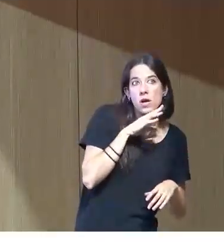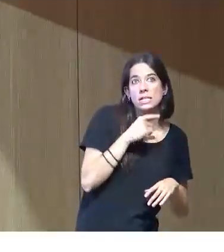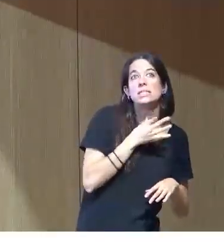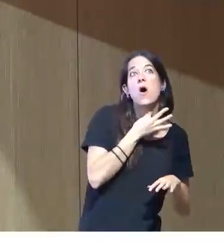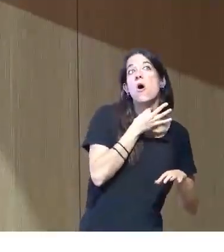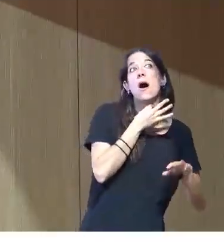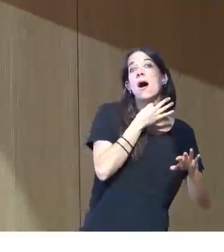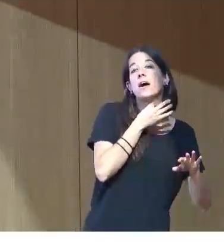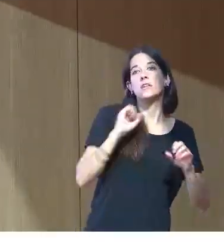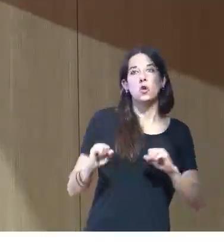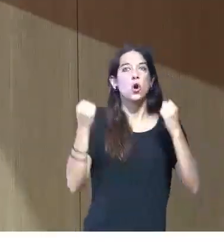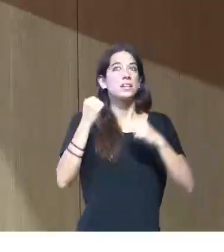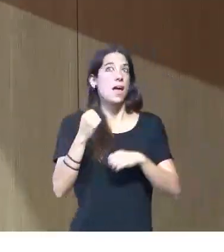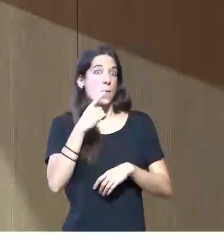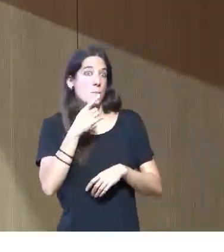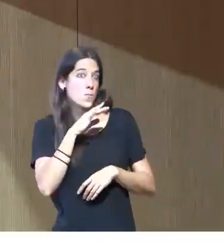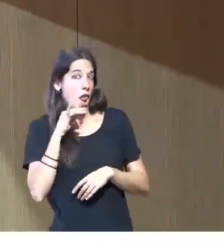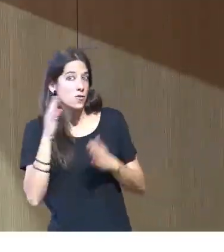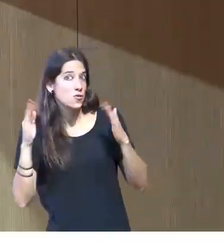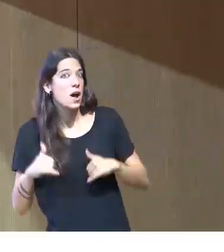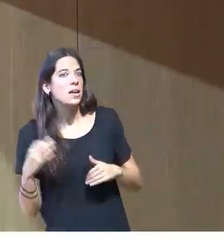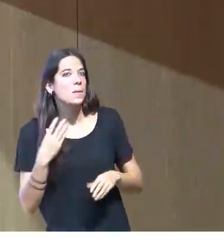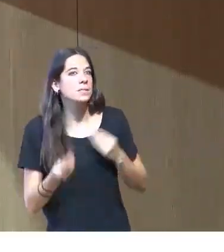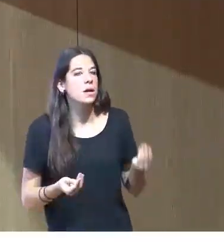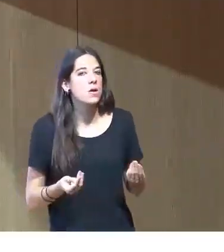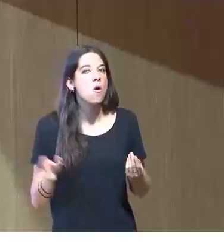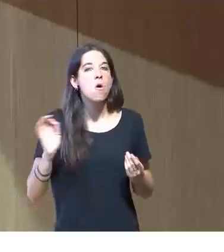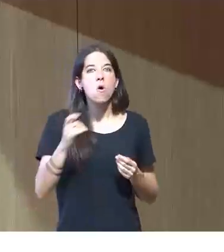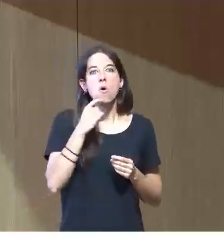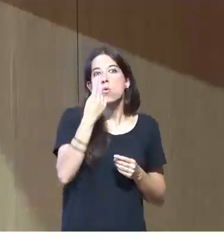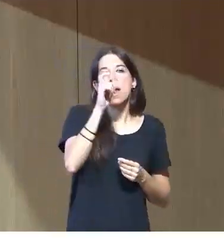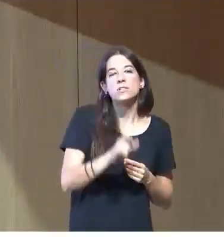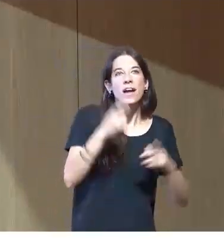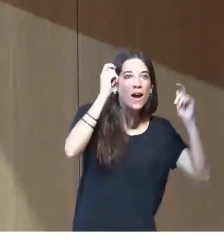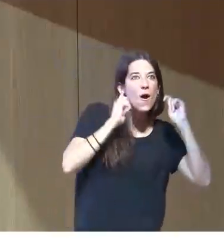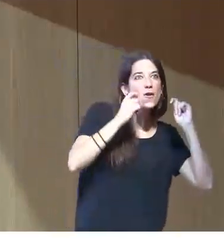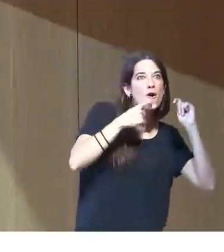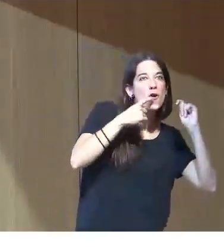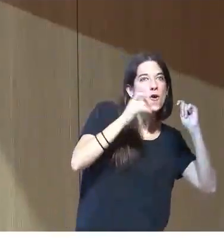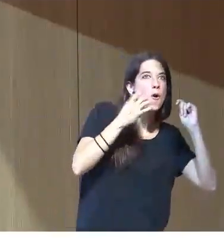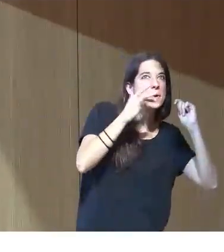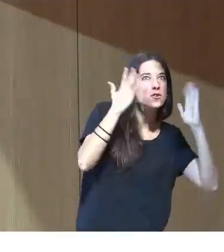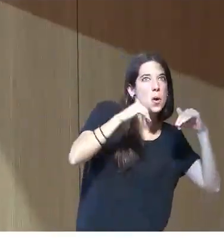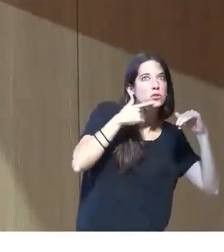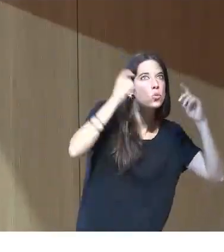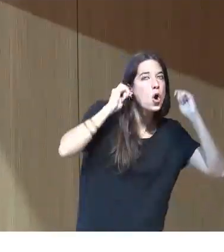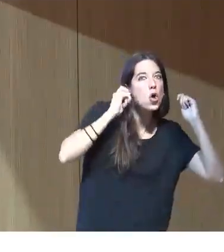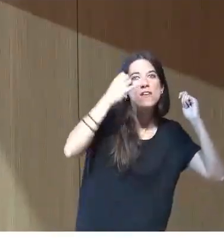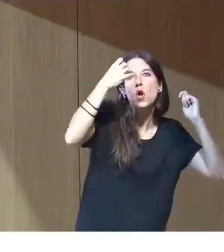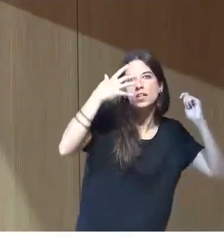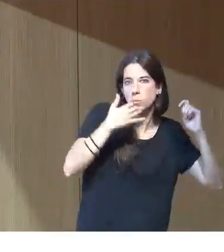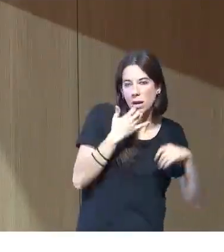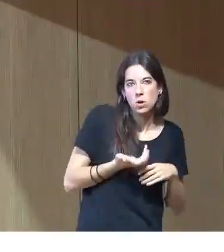si se nos ahoga alguien que tiene no un gorro de flores y no tenemos ningún bañista con con